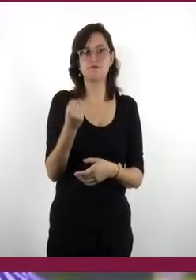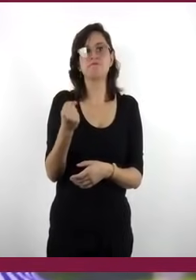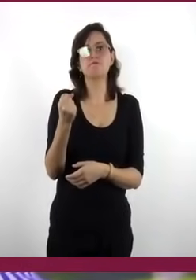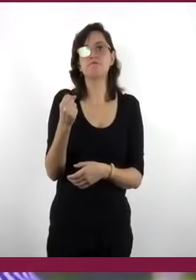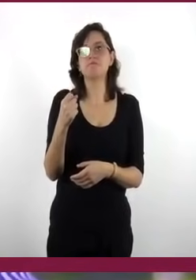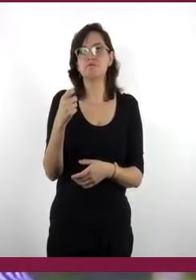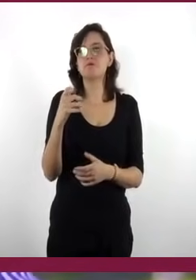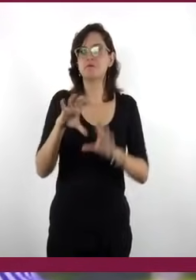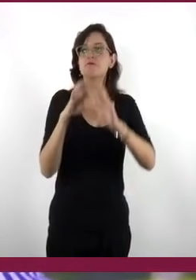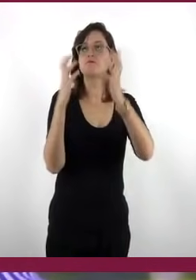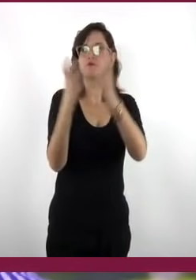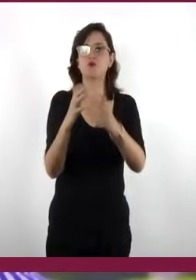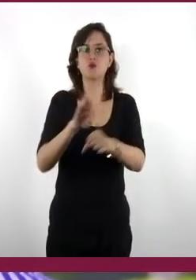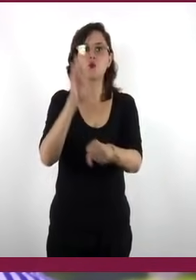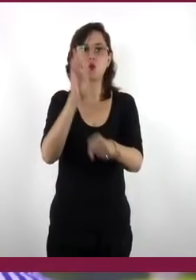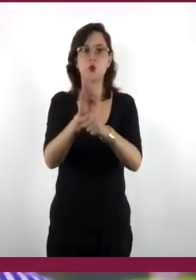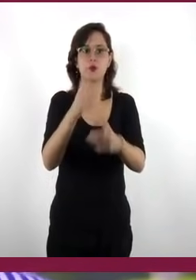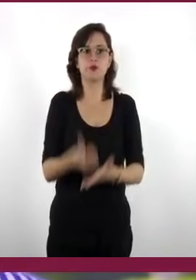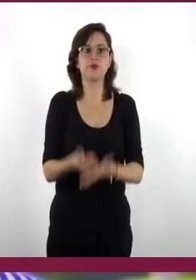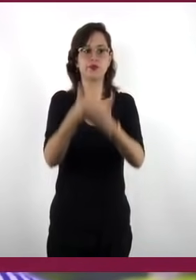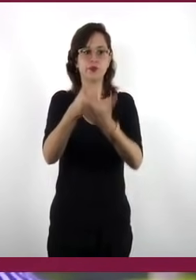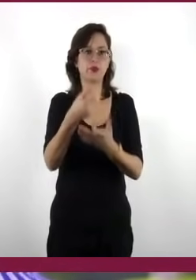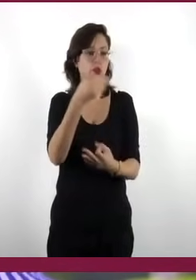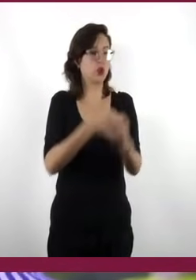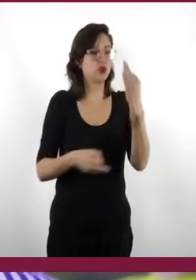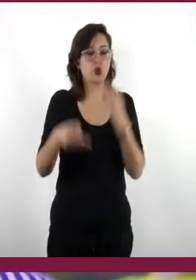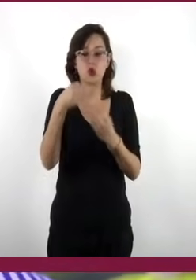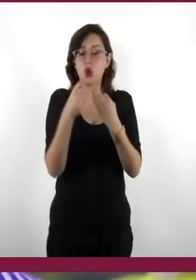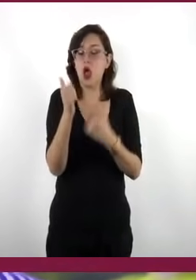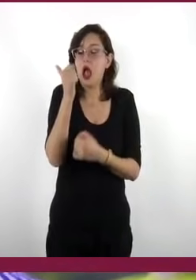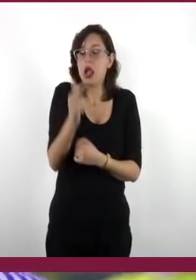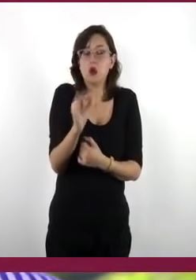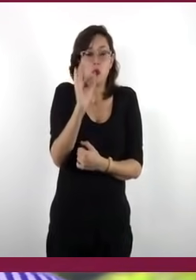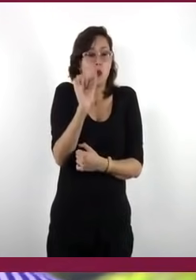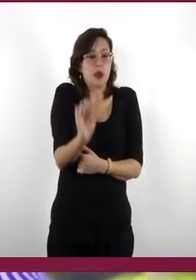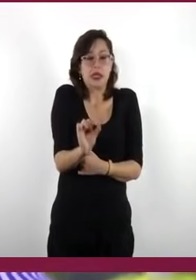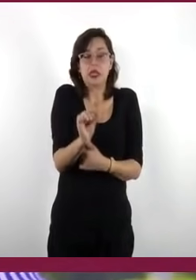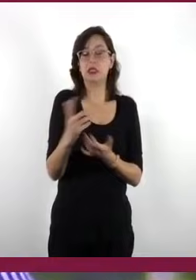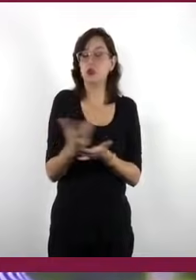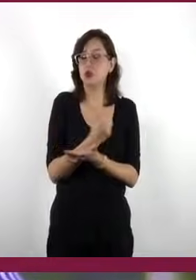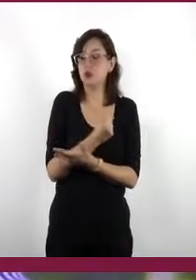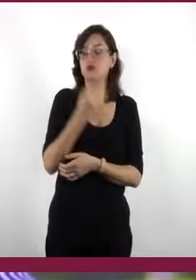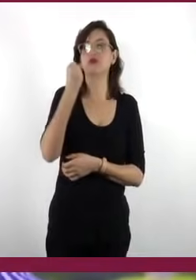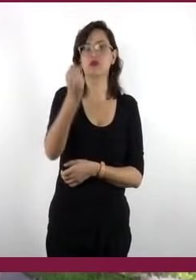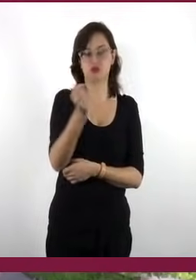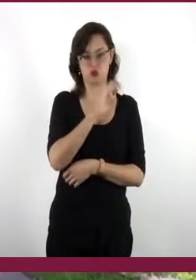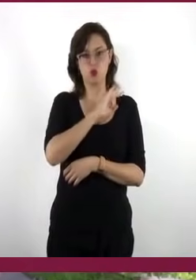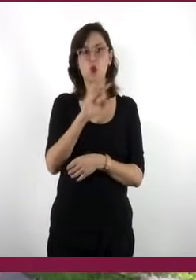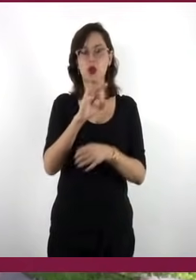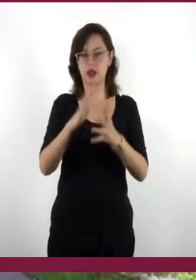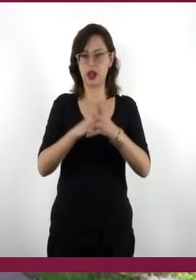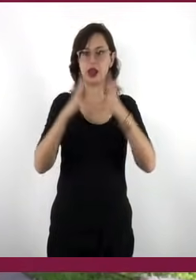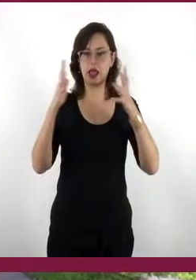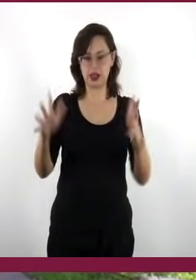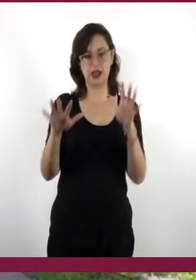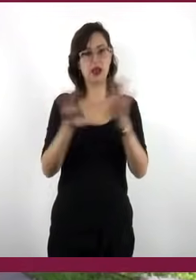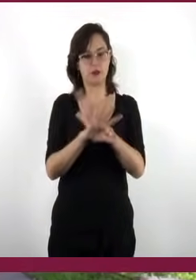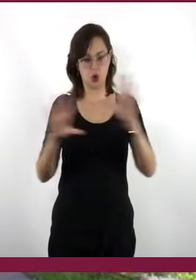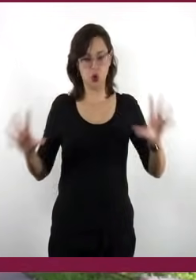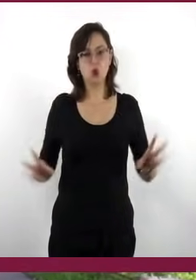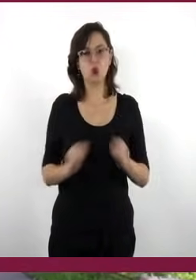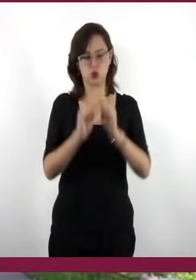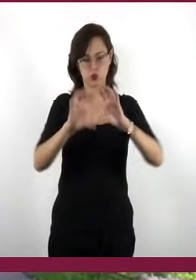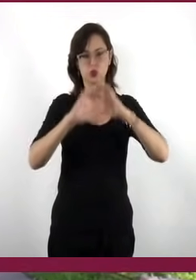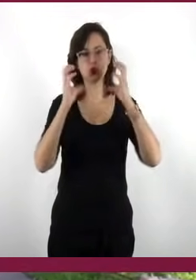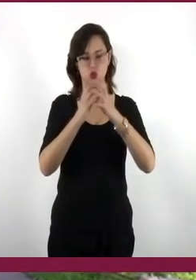así poder ayudar al planeta con que todos hagan un pequeño, gran logro. Podremos lograr hacer un gran logro todos juntos y